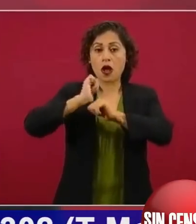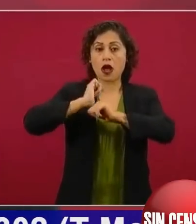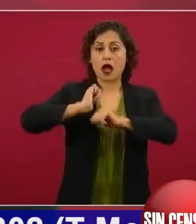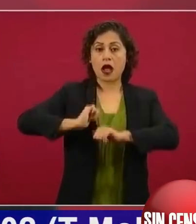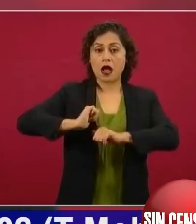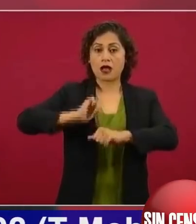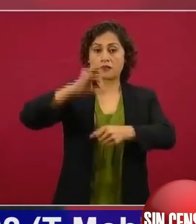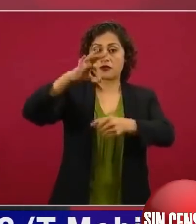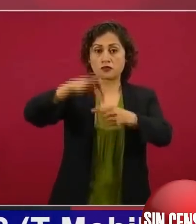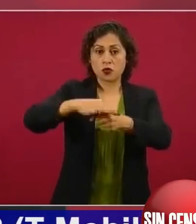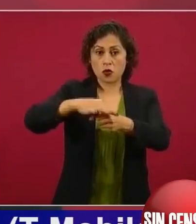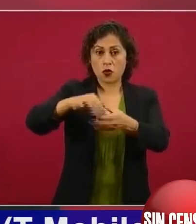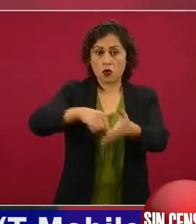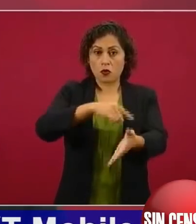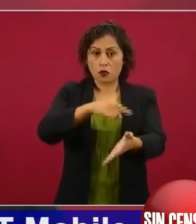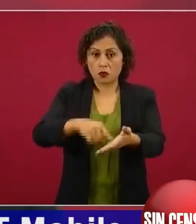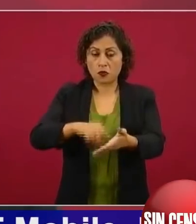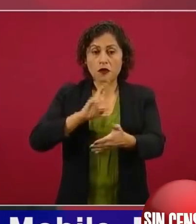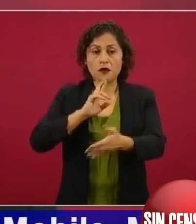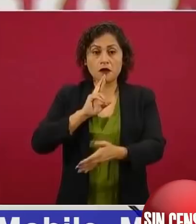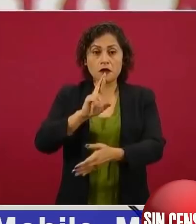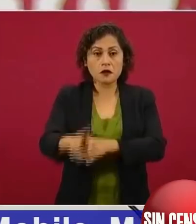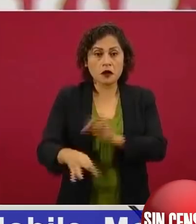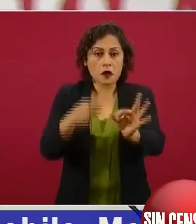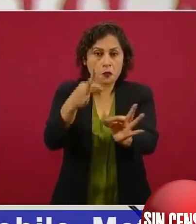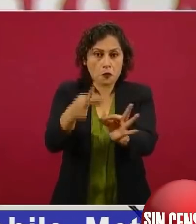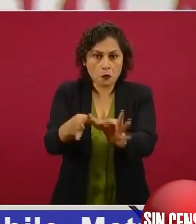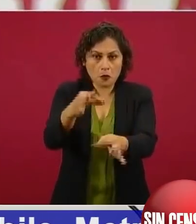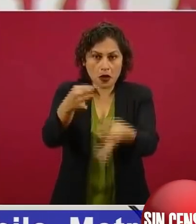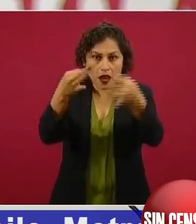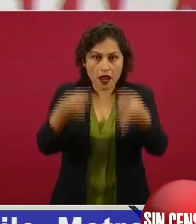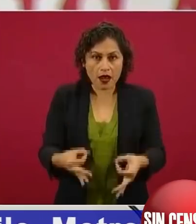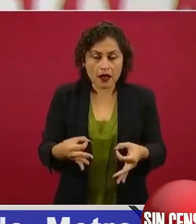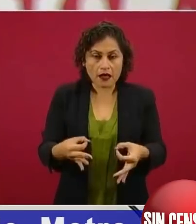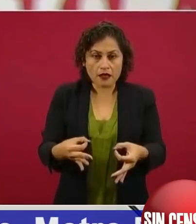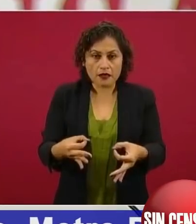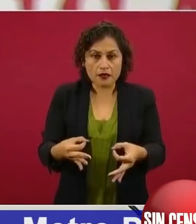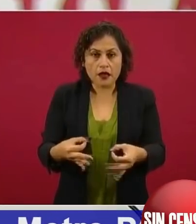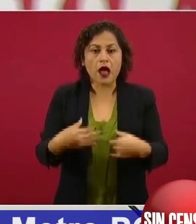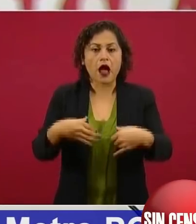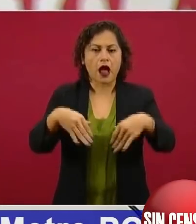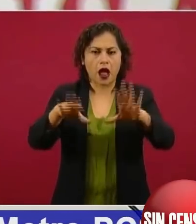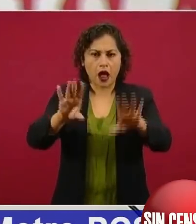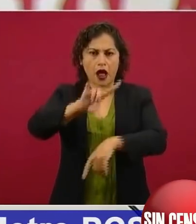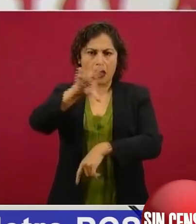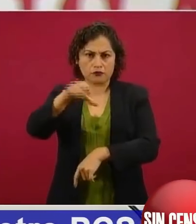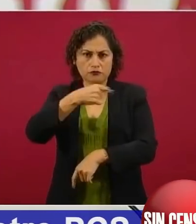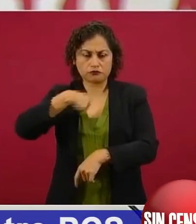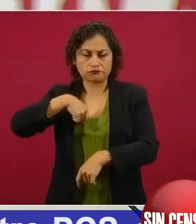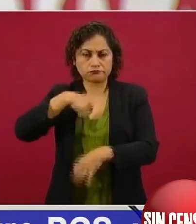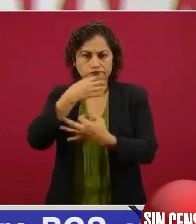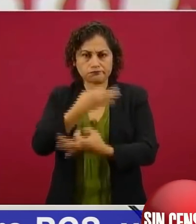proceso, entendemos, que aún no concluye.